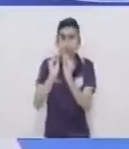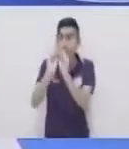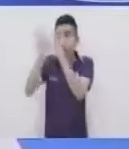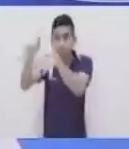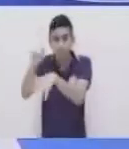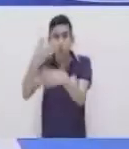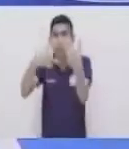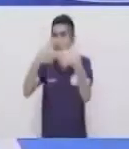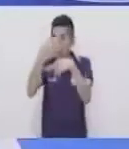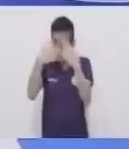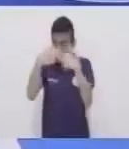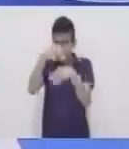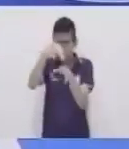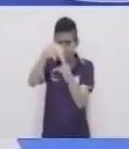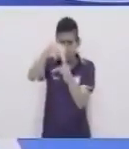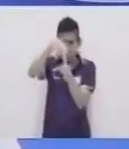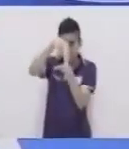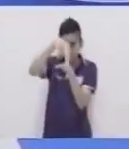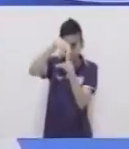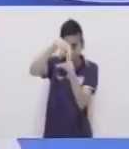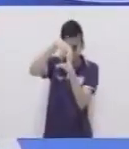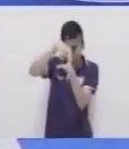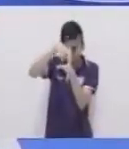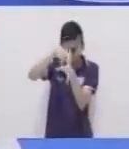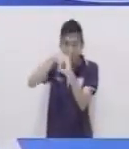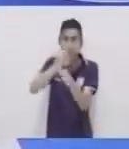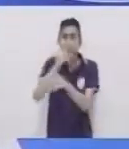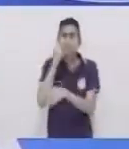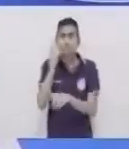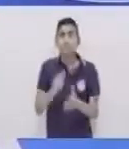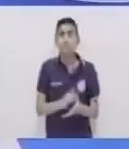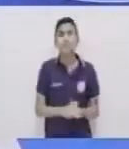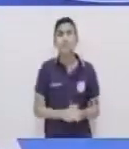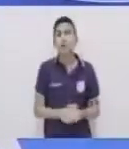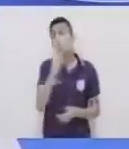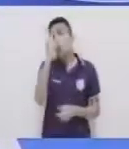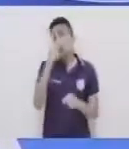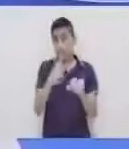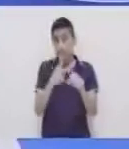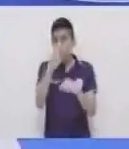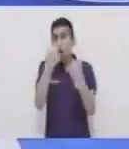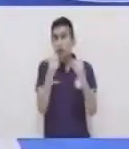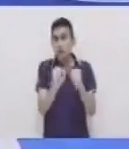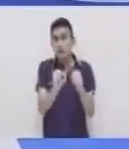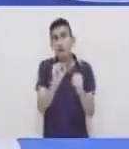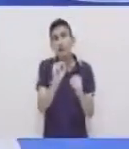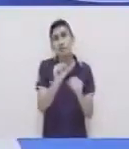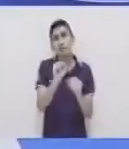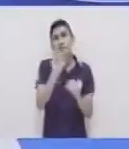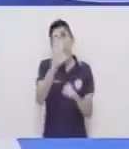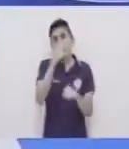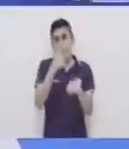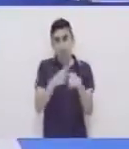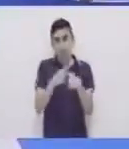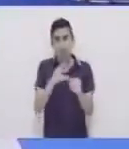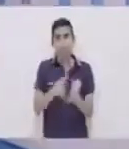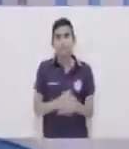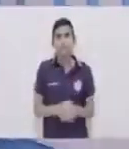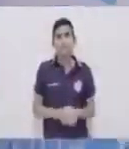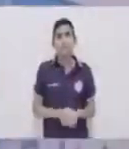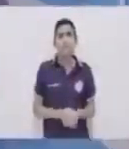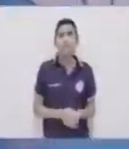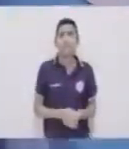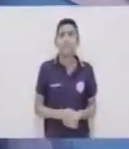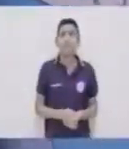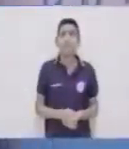¿va? Nuevamente regreso, ¿va? Y ahí hago 2 veces y tú lo vas a realizar 5 veces